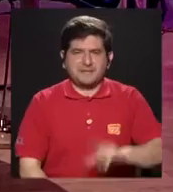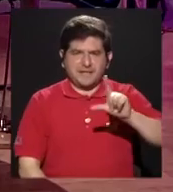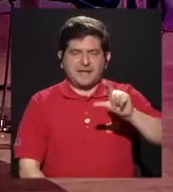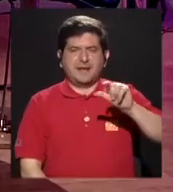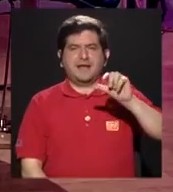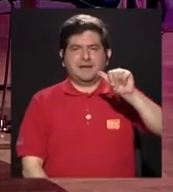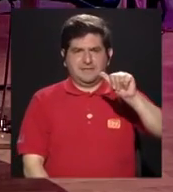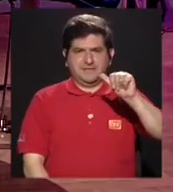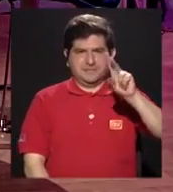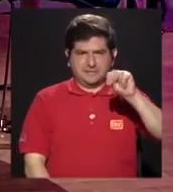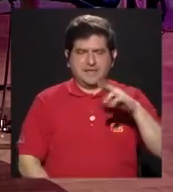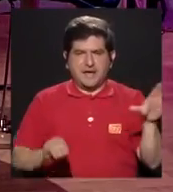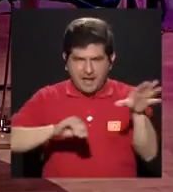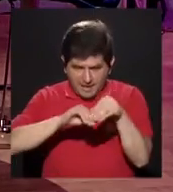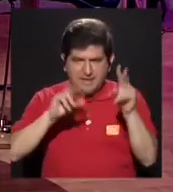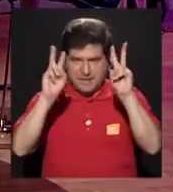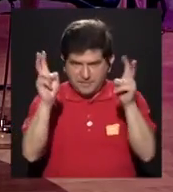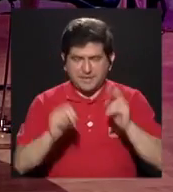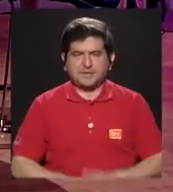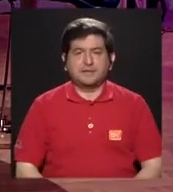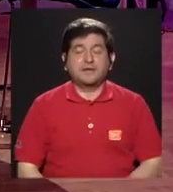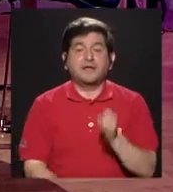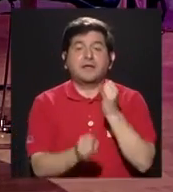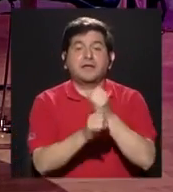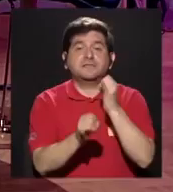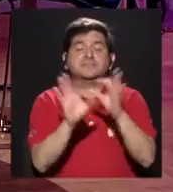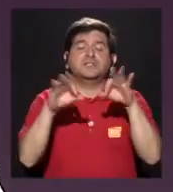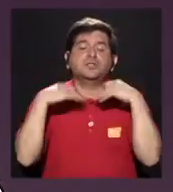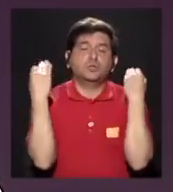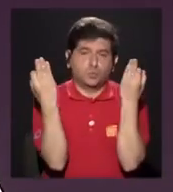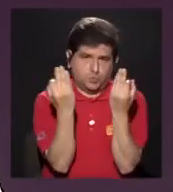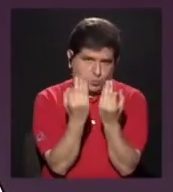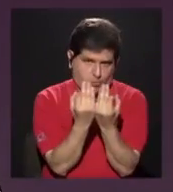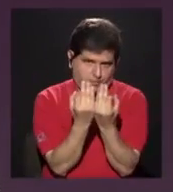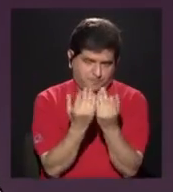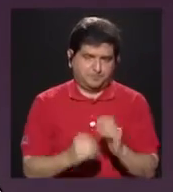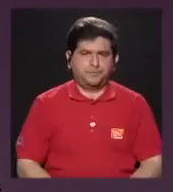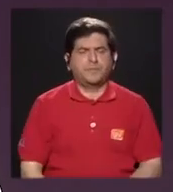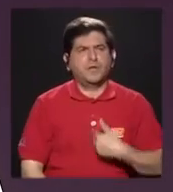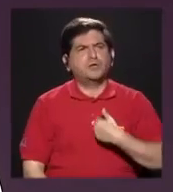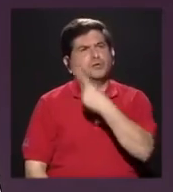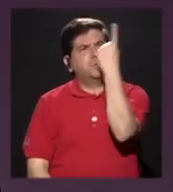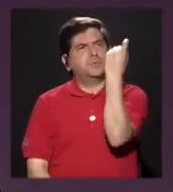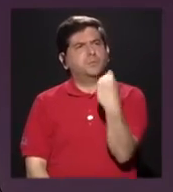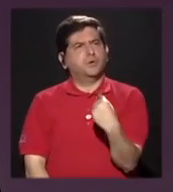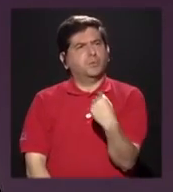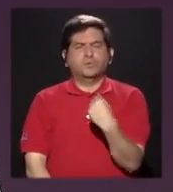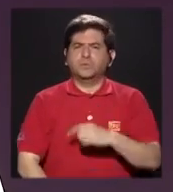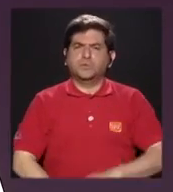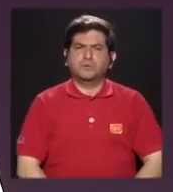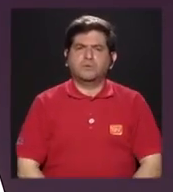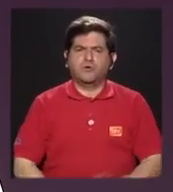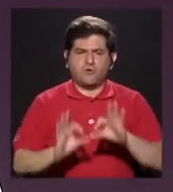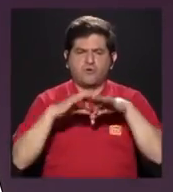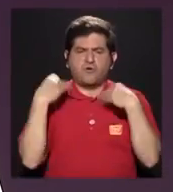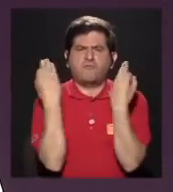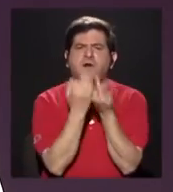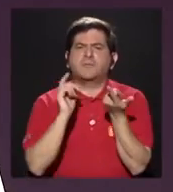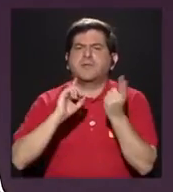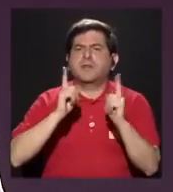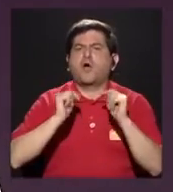algo más en ese nuevo tema instituto de la familia entonces yo me hago una pregunta cuál familia